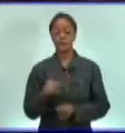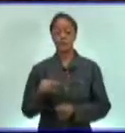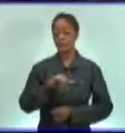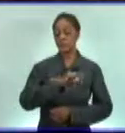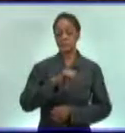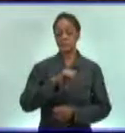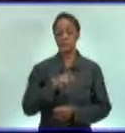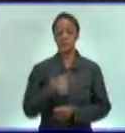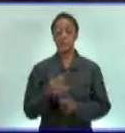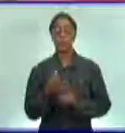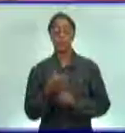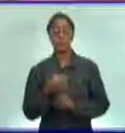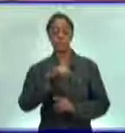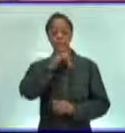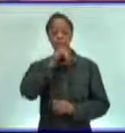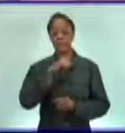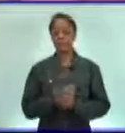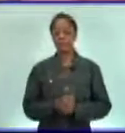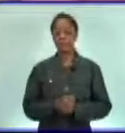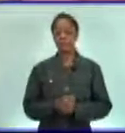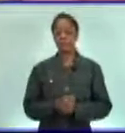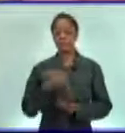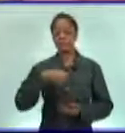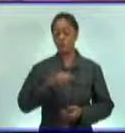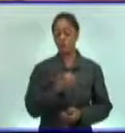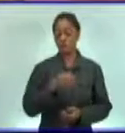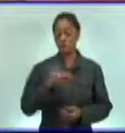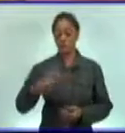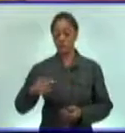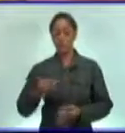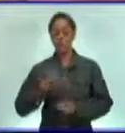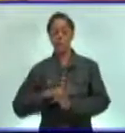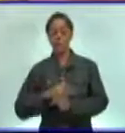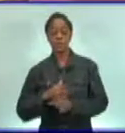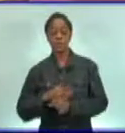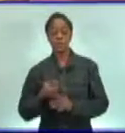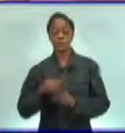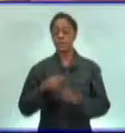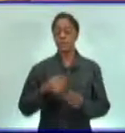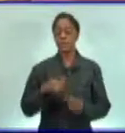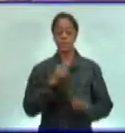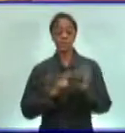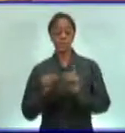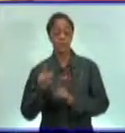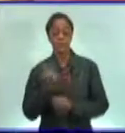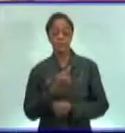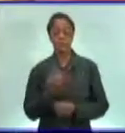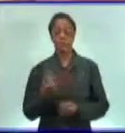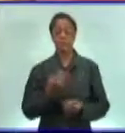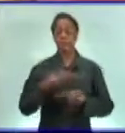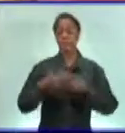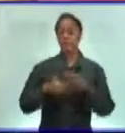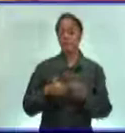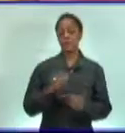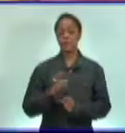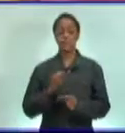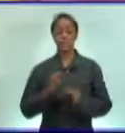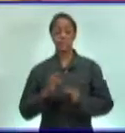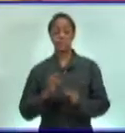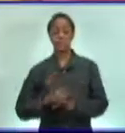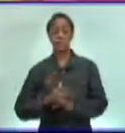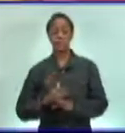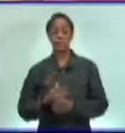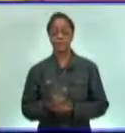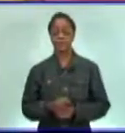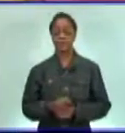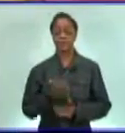sus padres? Los orgánulos son de varios tipos y cada uno realiza una función diferente.